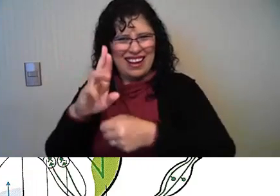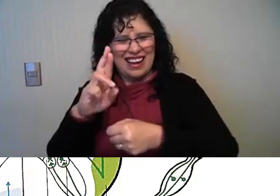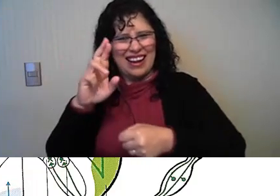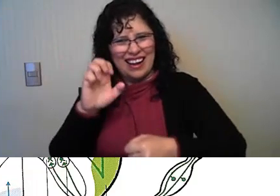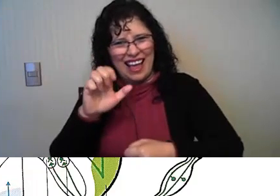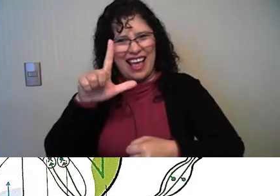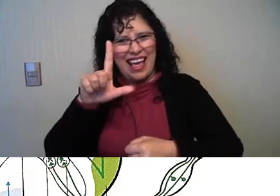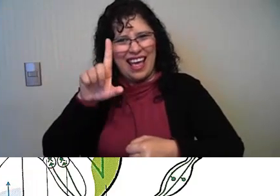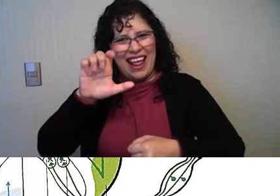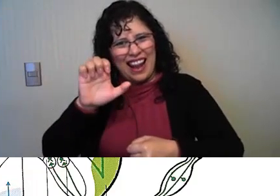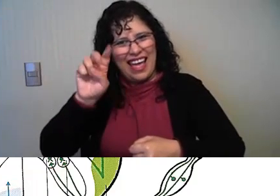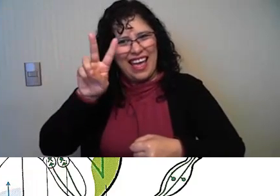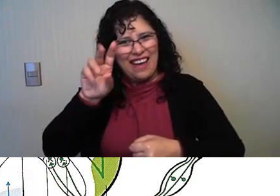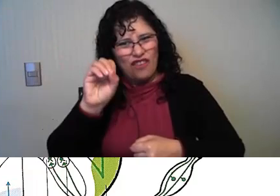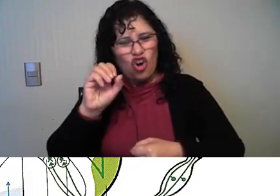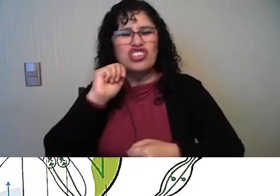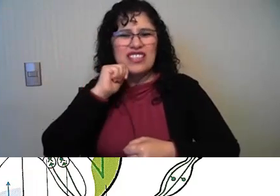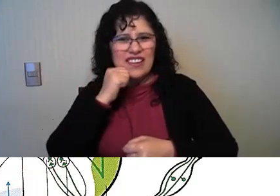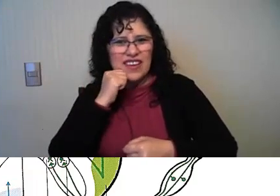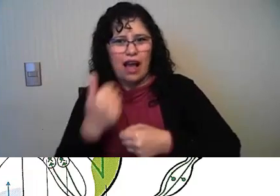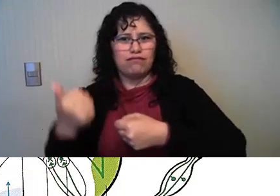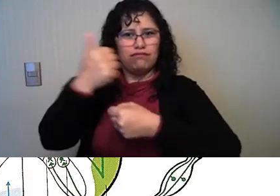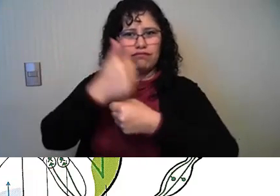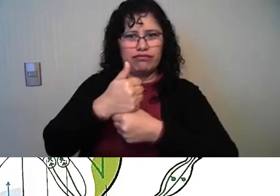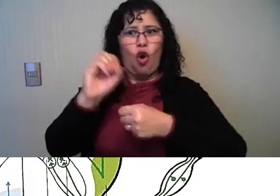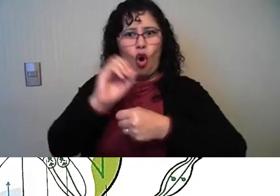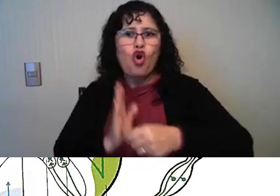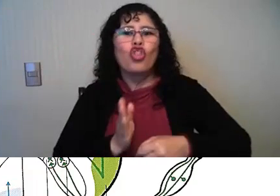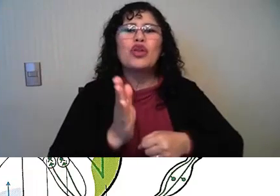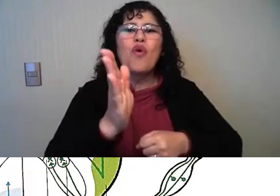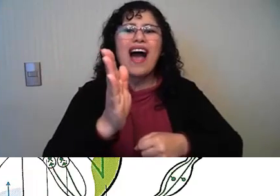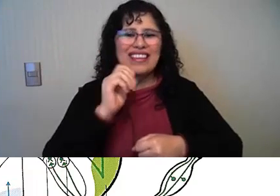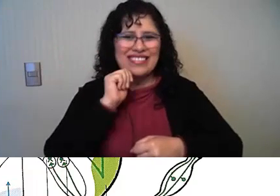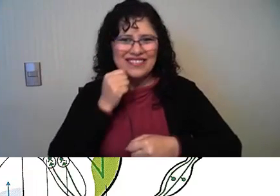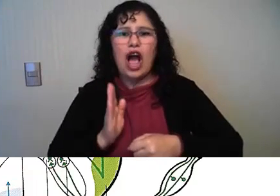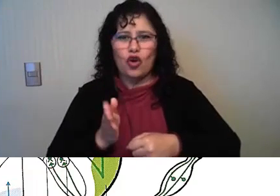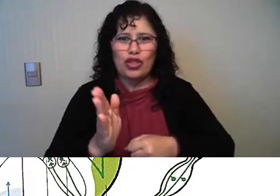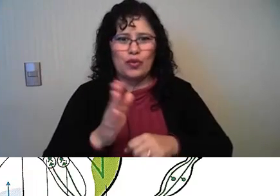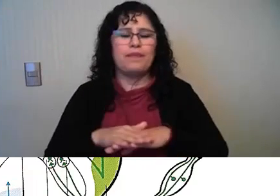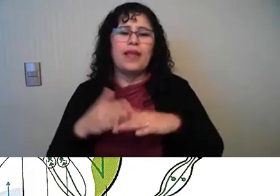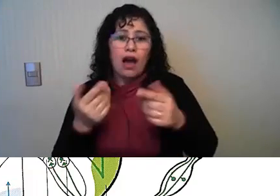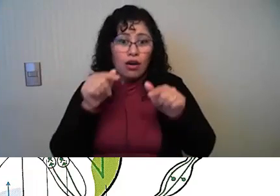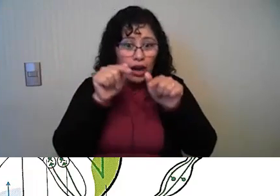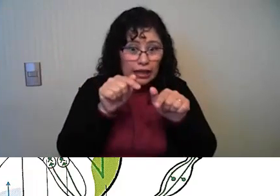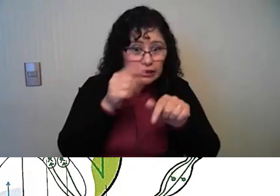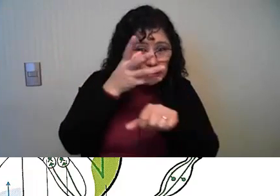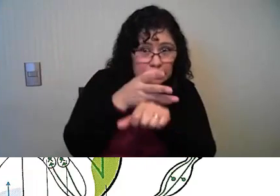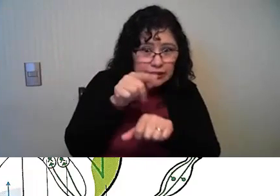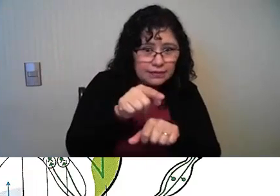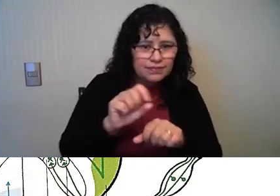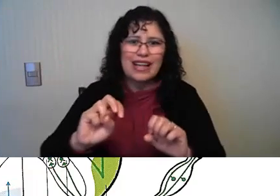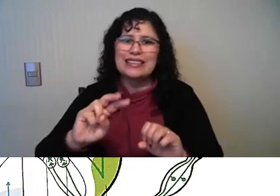tenemos recién el primer relevo sináptico, la primera sinapsis. Por tanto, aquí está ubicada la segunda